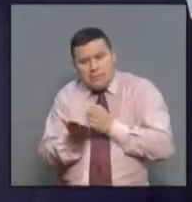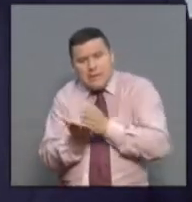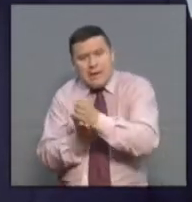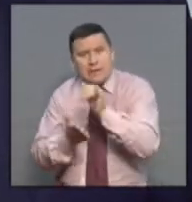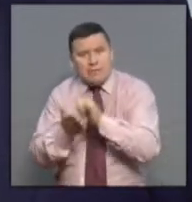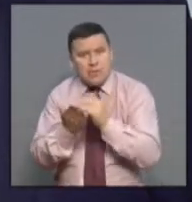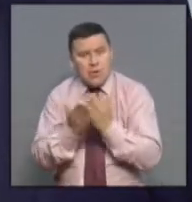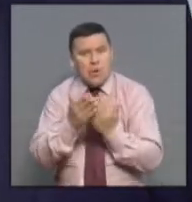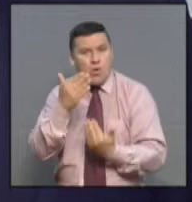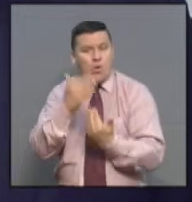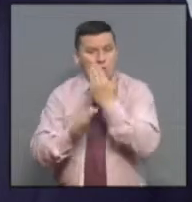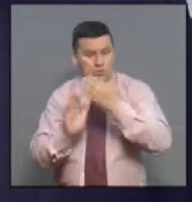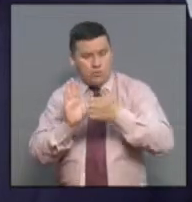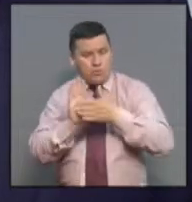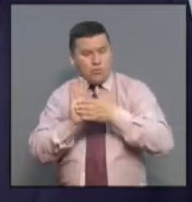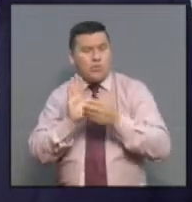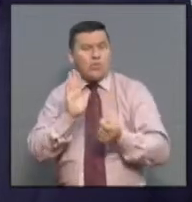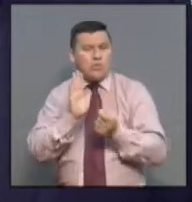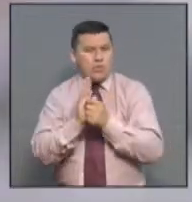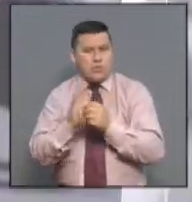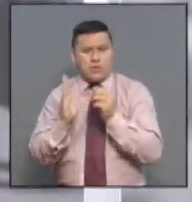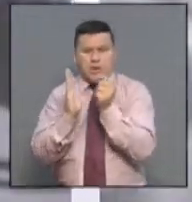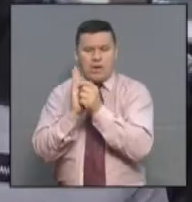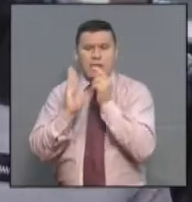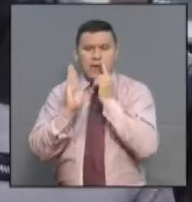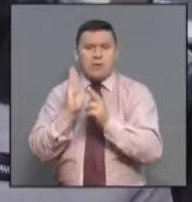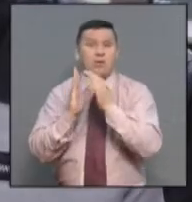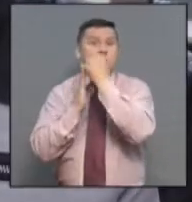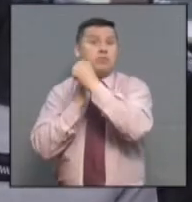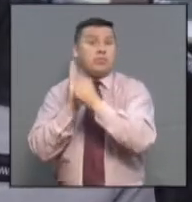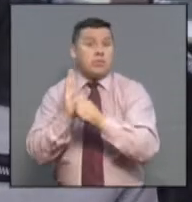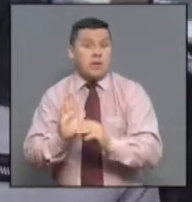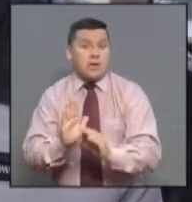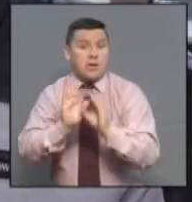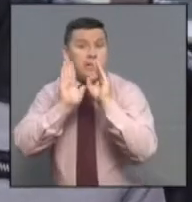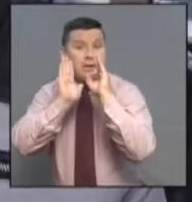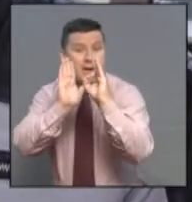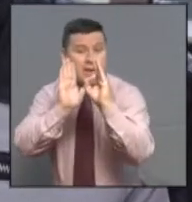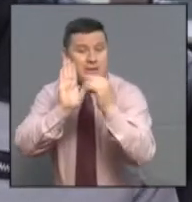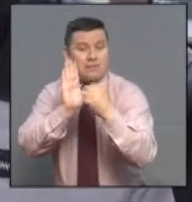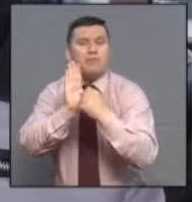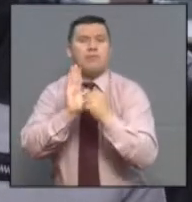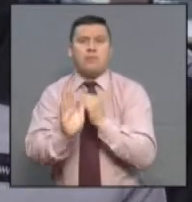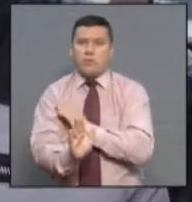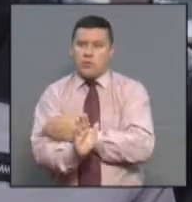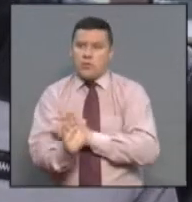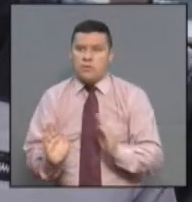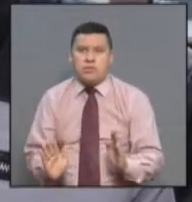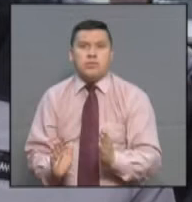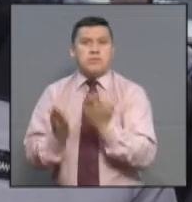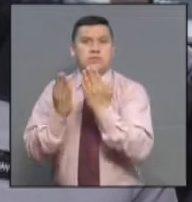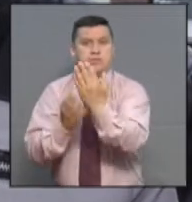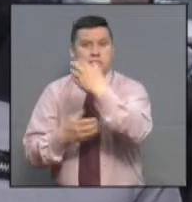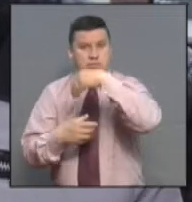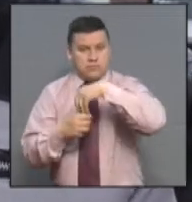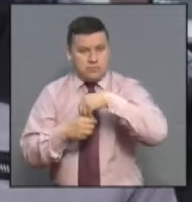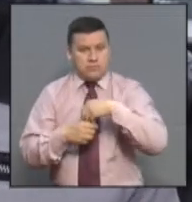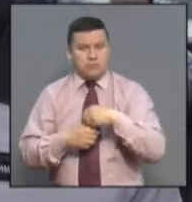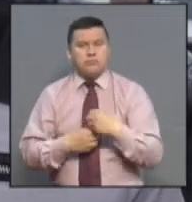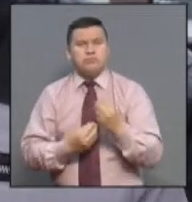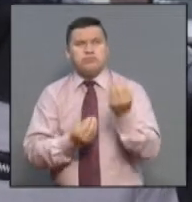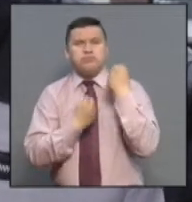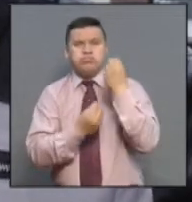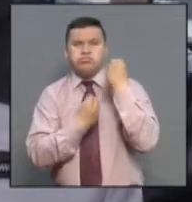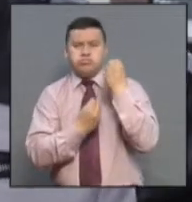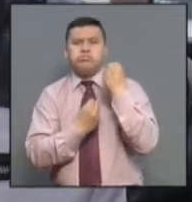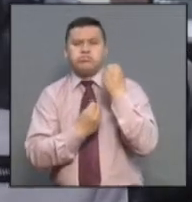a esta nueva reacreditación. Un programa de alta calidad potencializa las capacidades